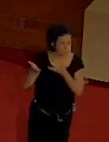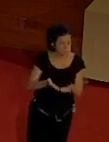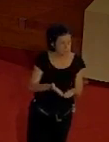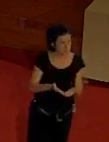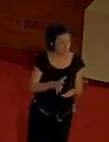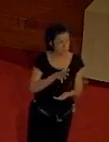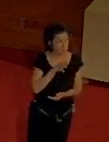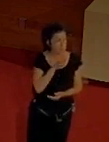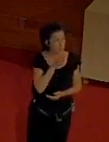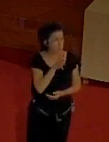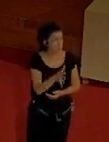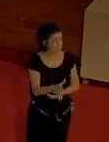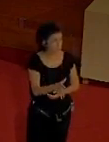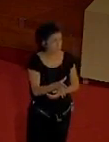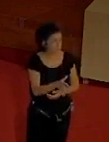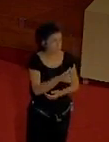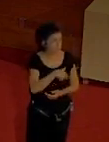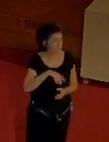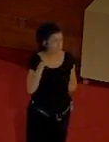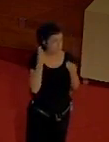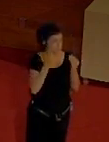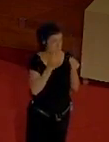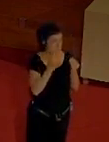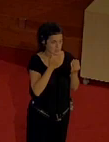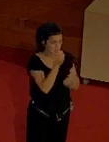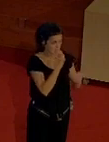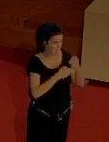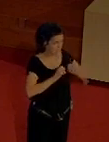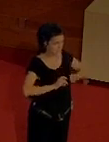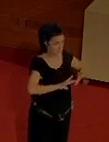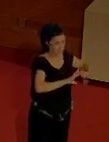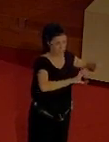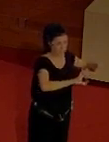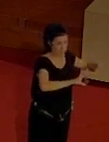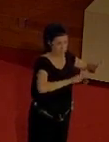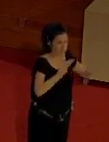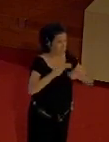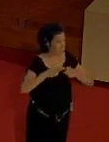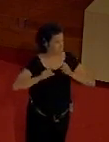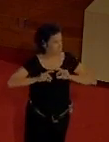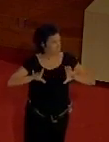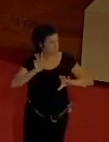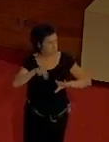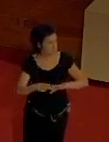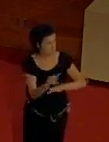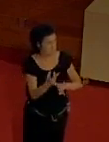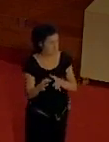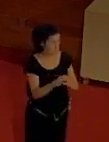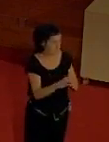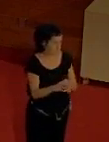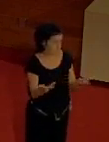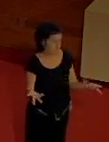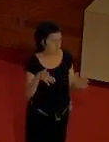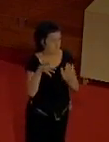entendemos que detrás de la liberalización económica viene la liberalización política es decir la democracia